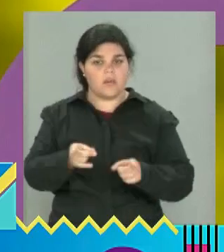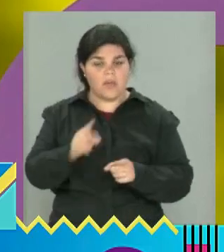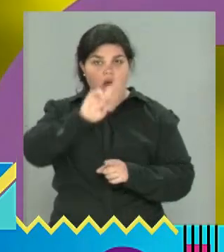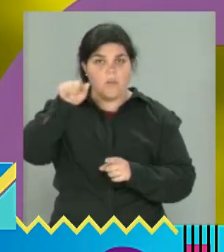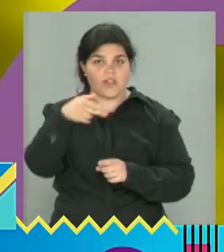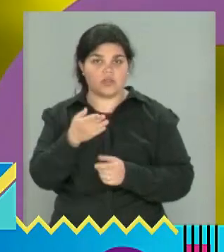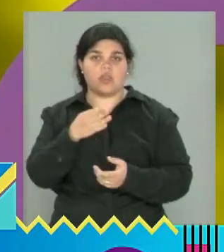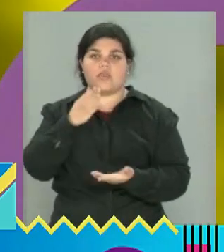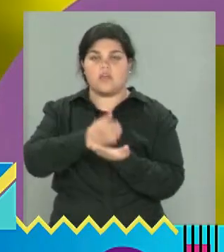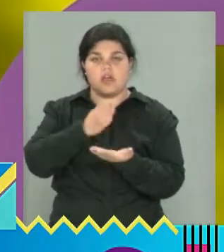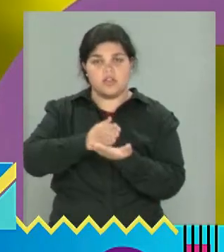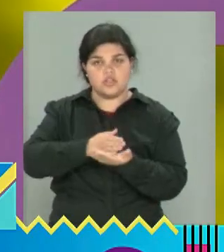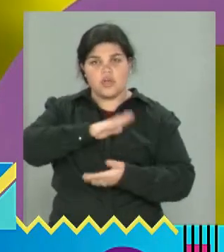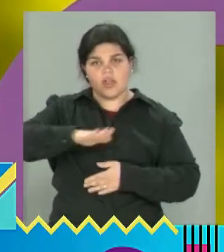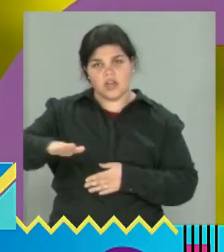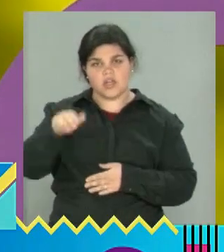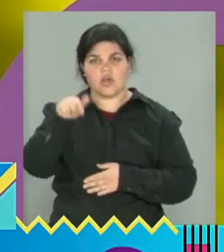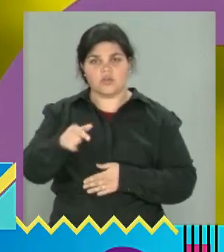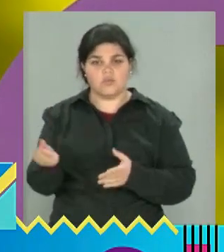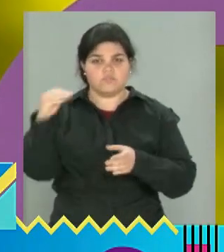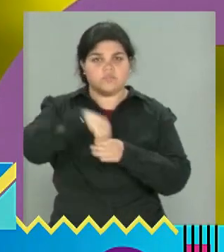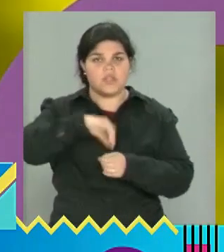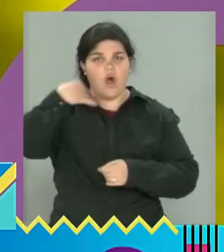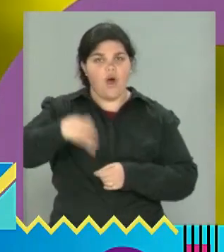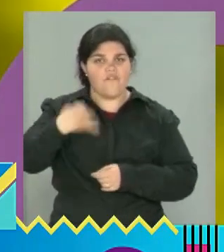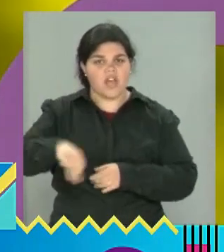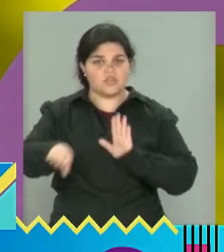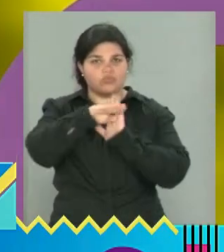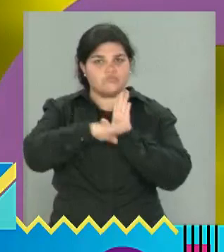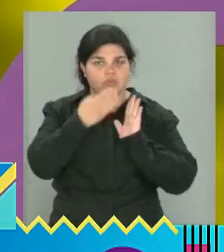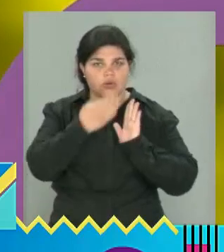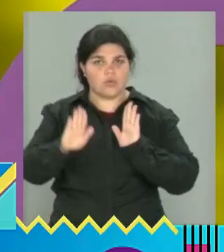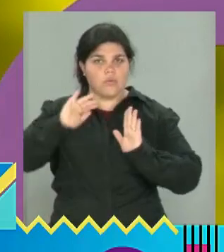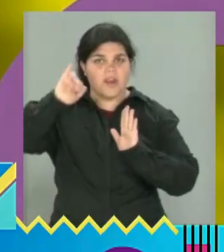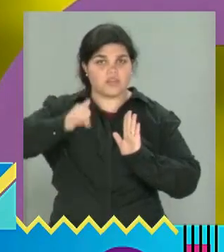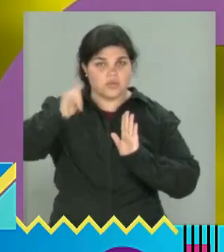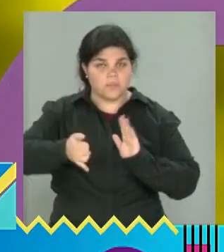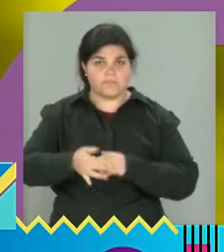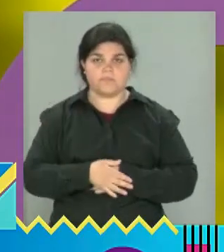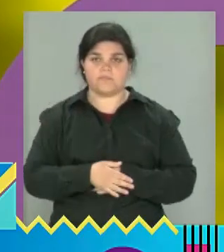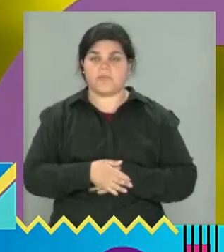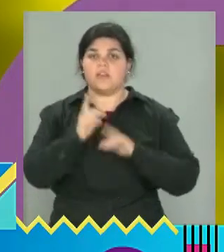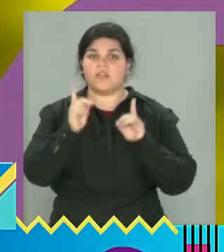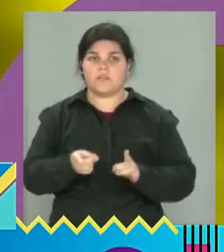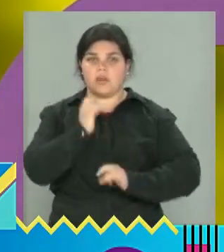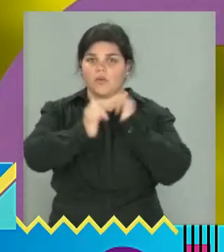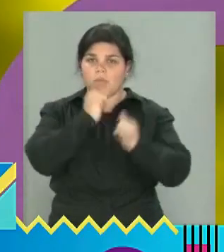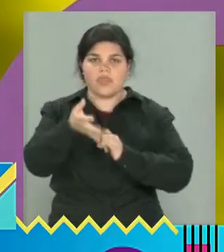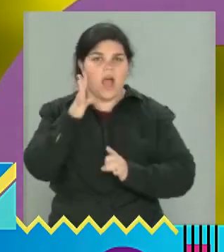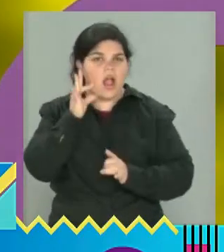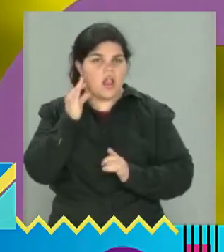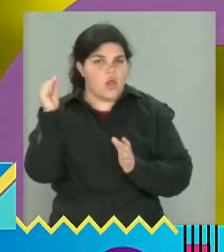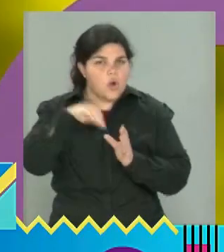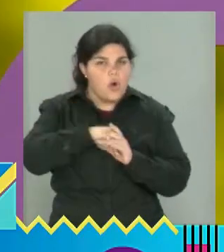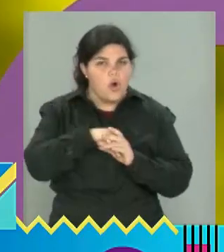Convención Internacional de los Derechos del Niño como aplicación obligatoria en nuestro país. Y habla de algo esa convención, ¿no? Y